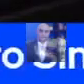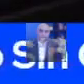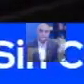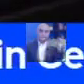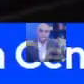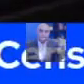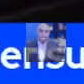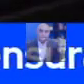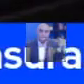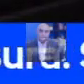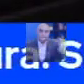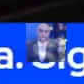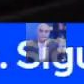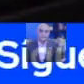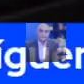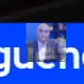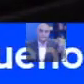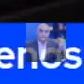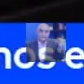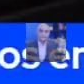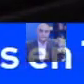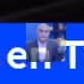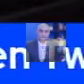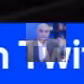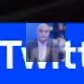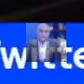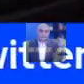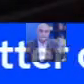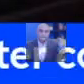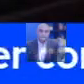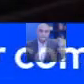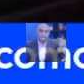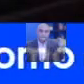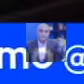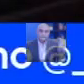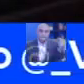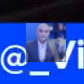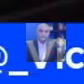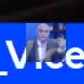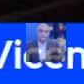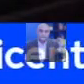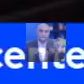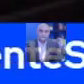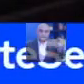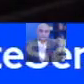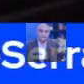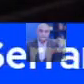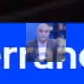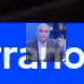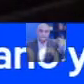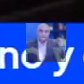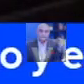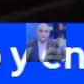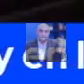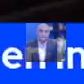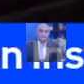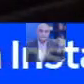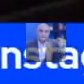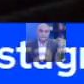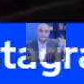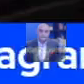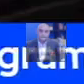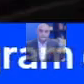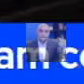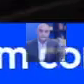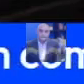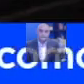del hemisferio. Juan González, que por cierto es de origen colombiano, es el máximo responsable de organizar